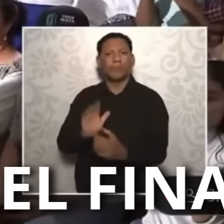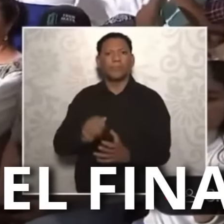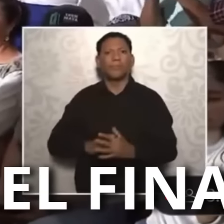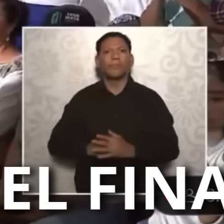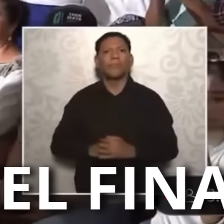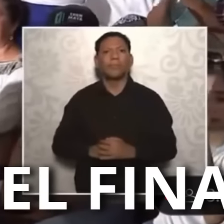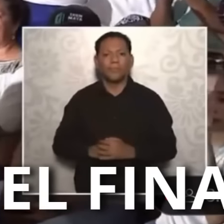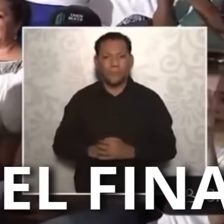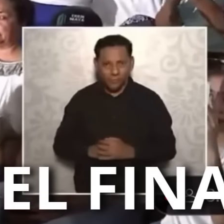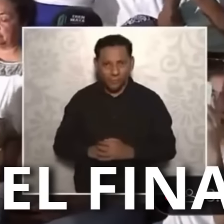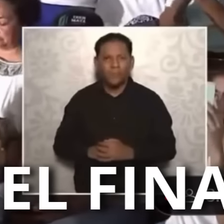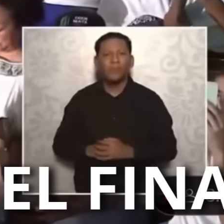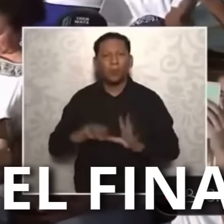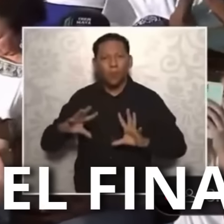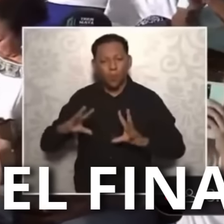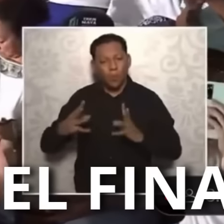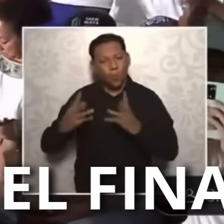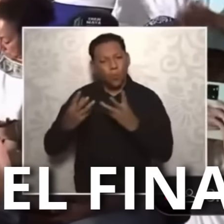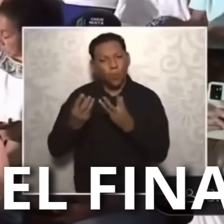Vamos a sumar